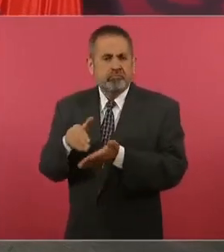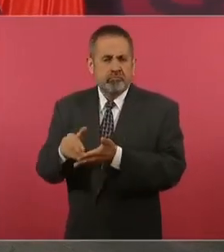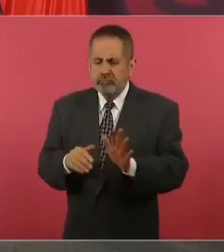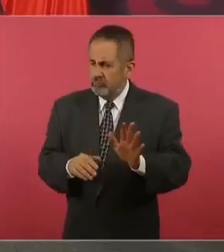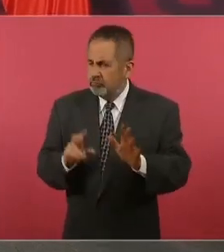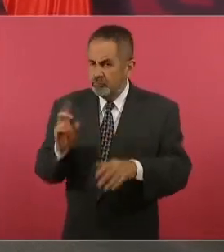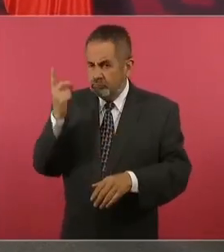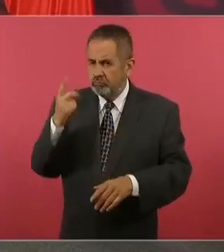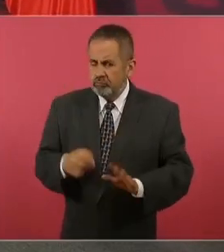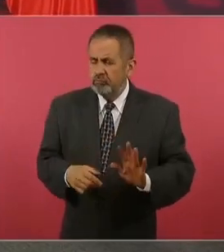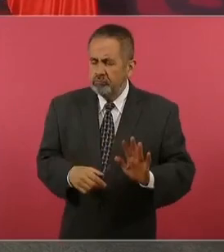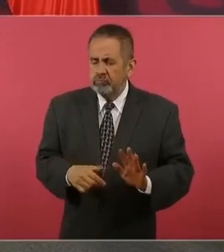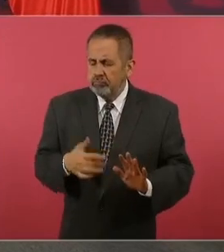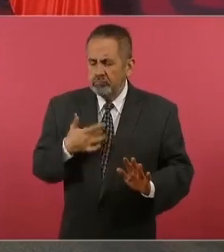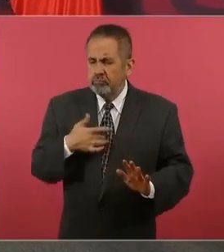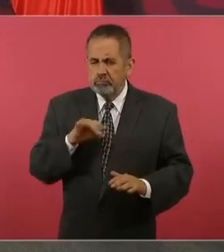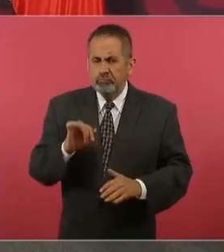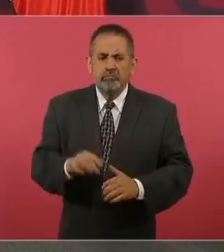porque